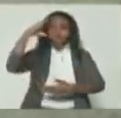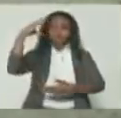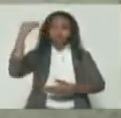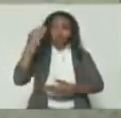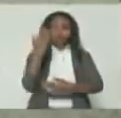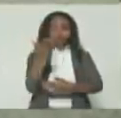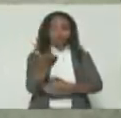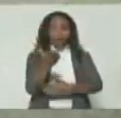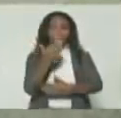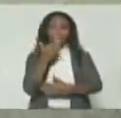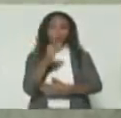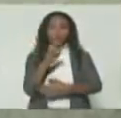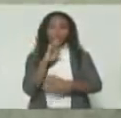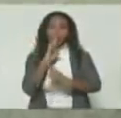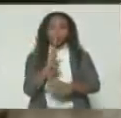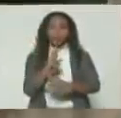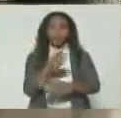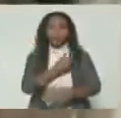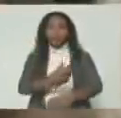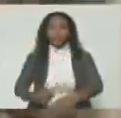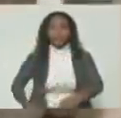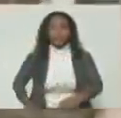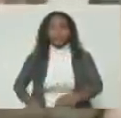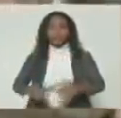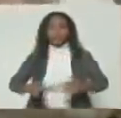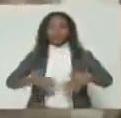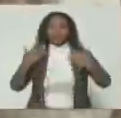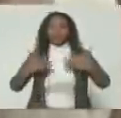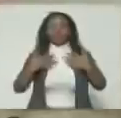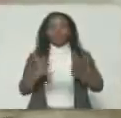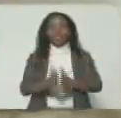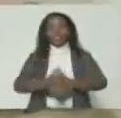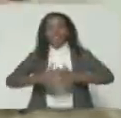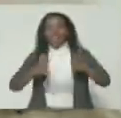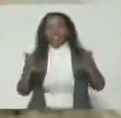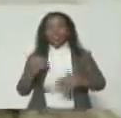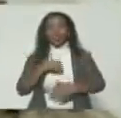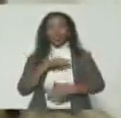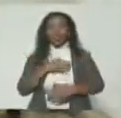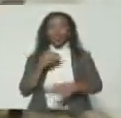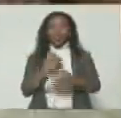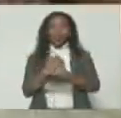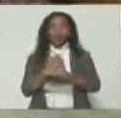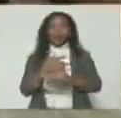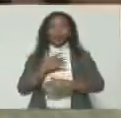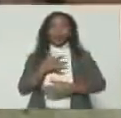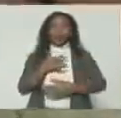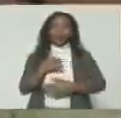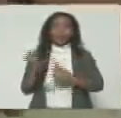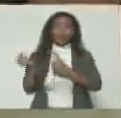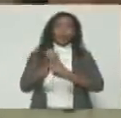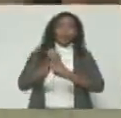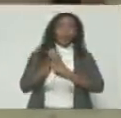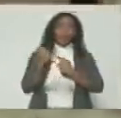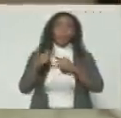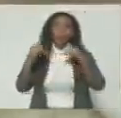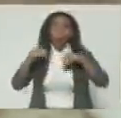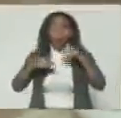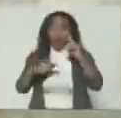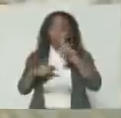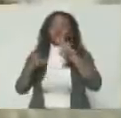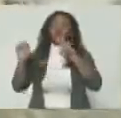usted por su pronta respuesta, presidente. Una emoción muy grande. Nos sentíamos abandonados y hoy vemos que sí podemos contar con